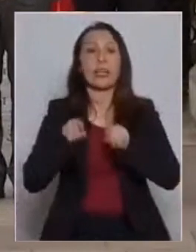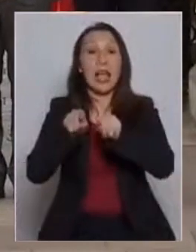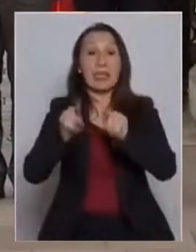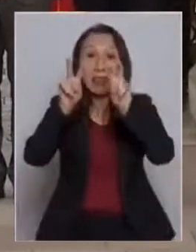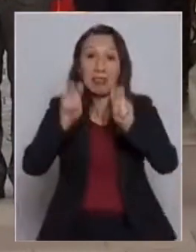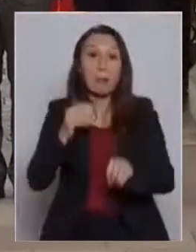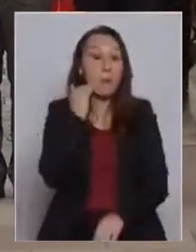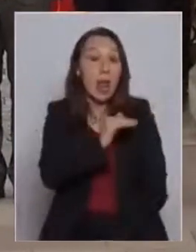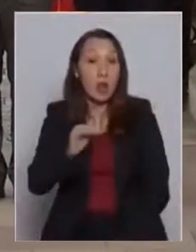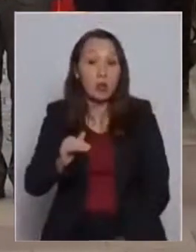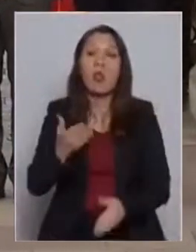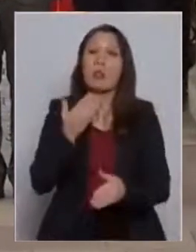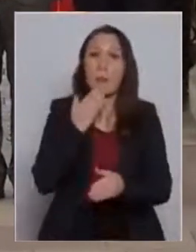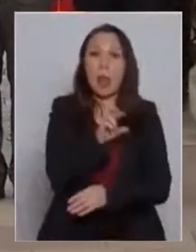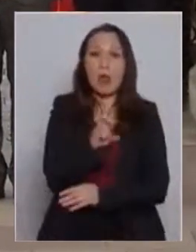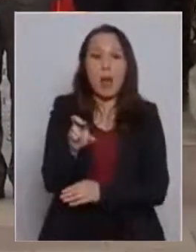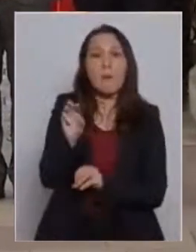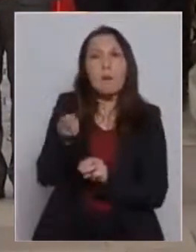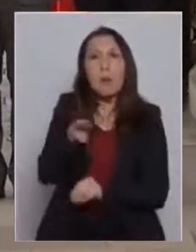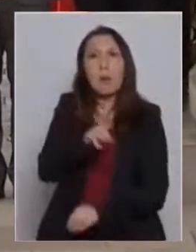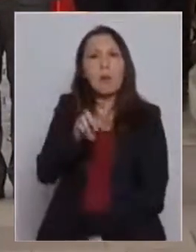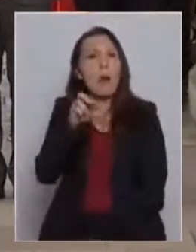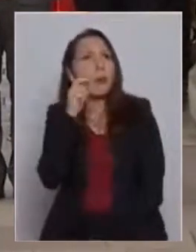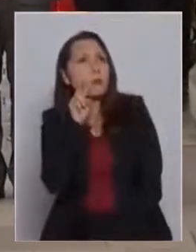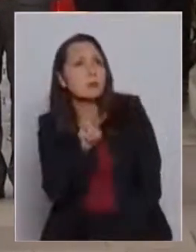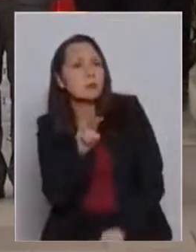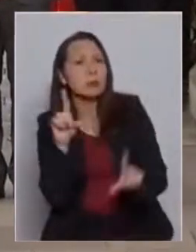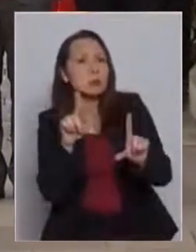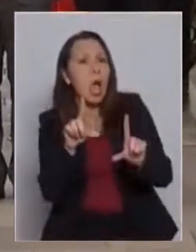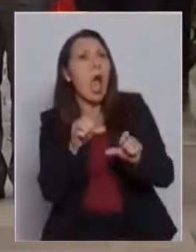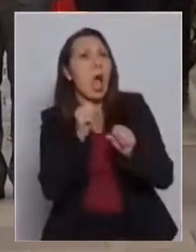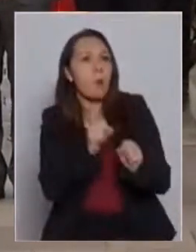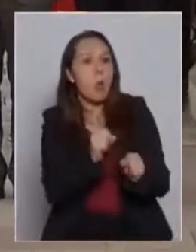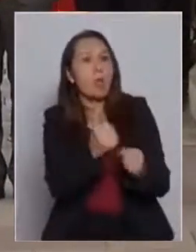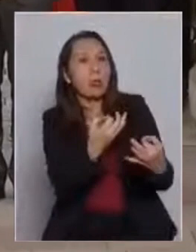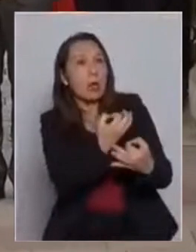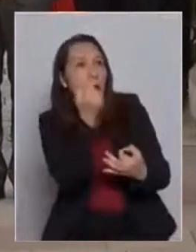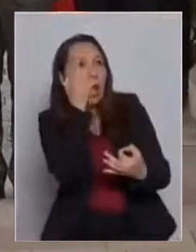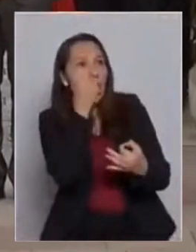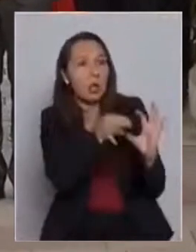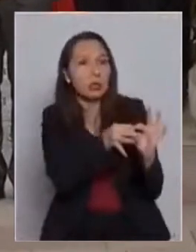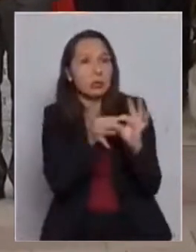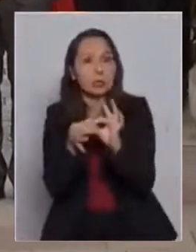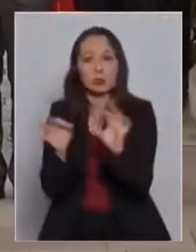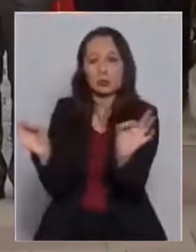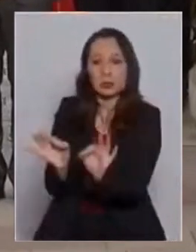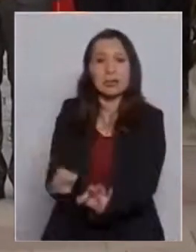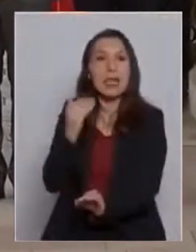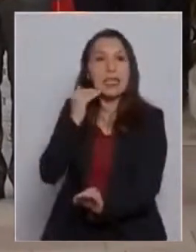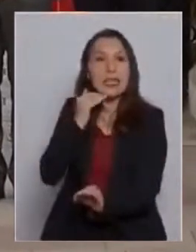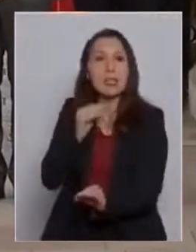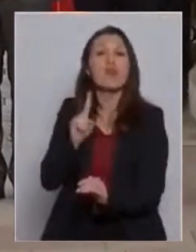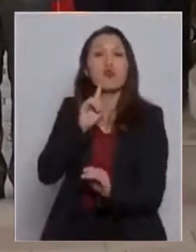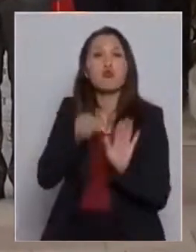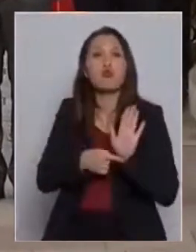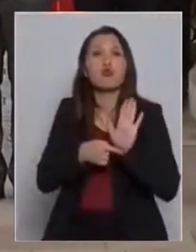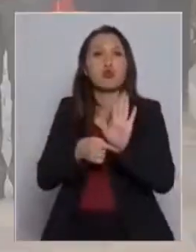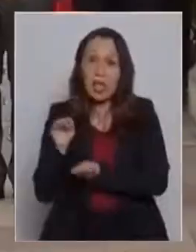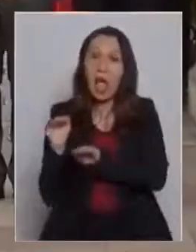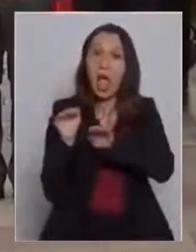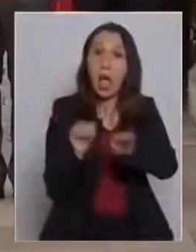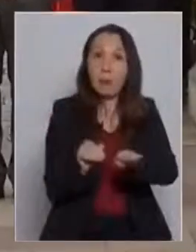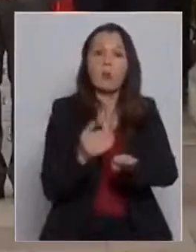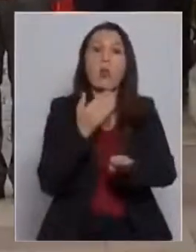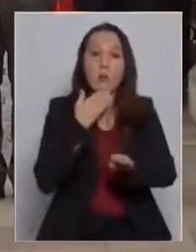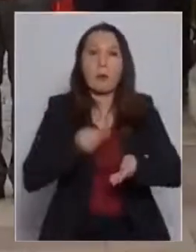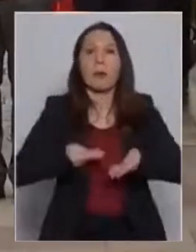que los padres puedan ayudar a interpretar estas cartillas que tiene el Ministerio de Educación y apoyar a los niños en su proceso educativo.